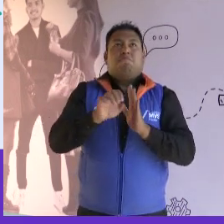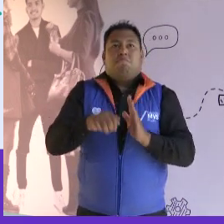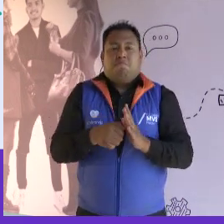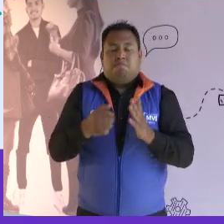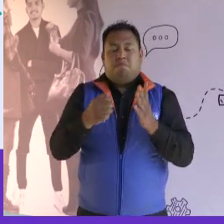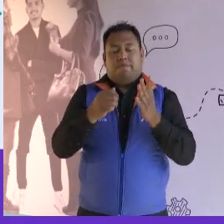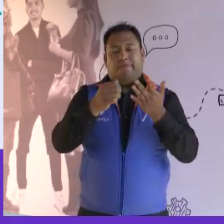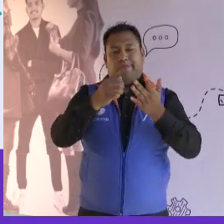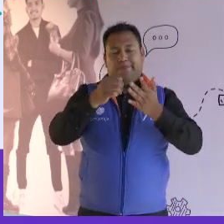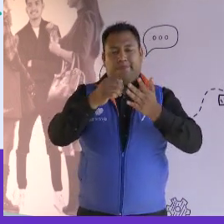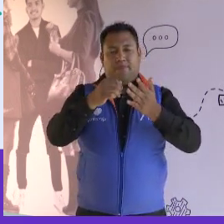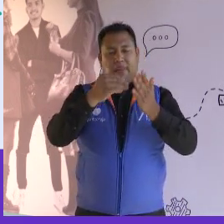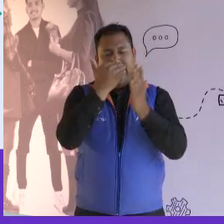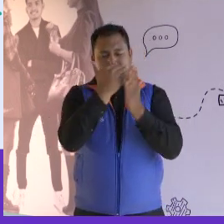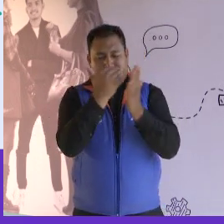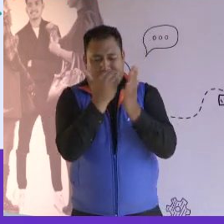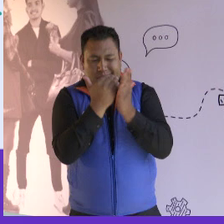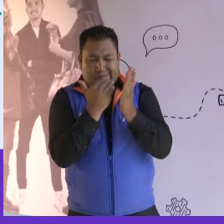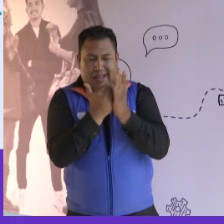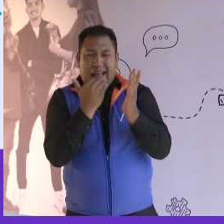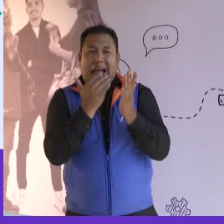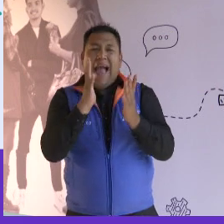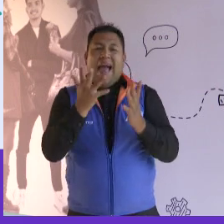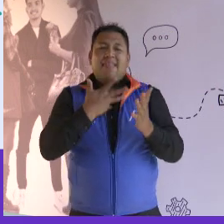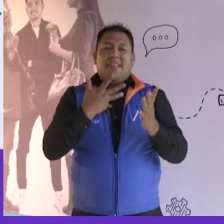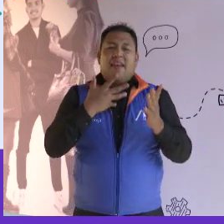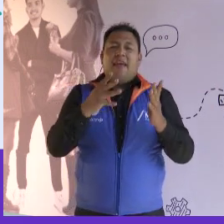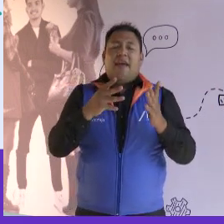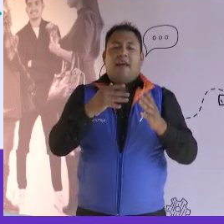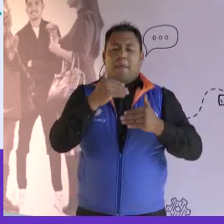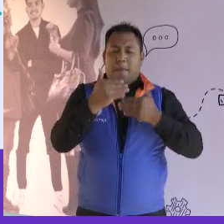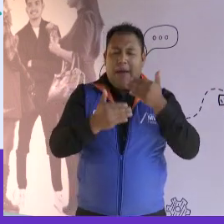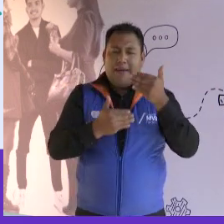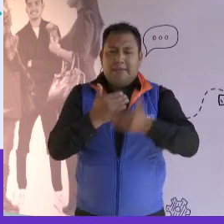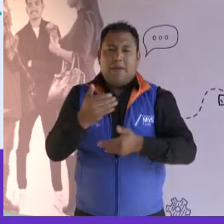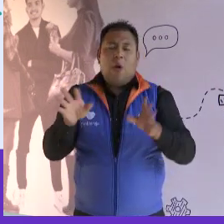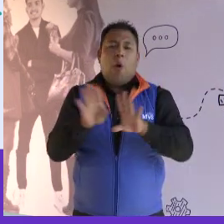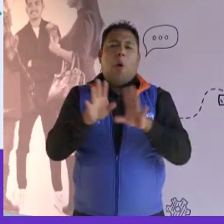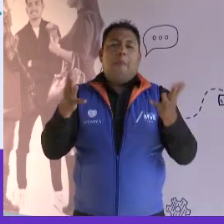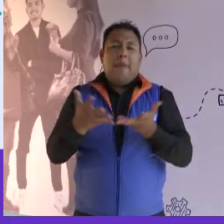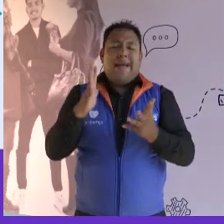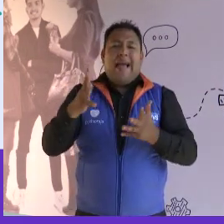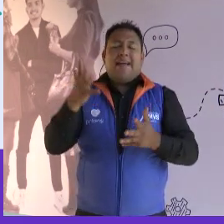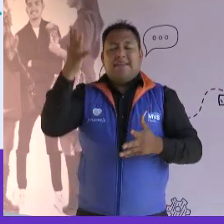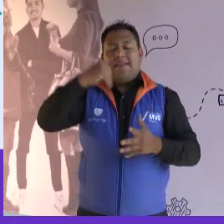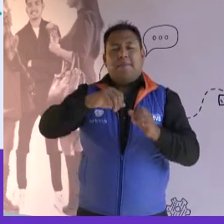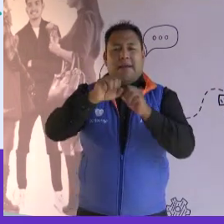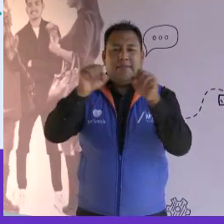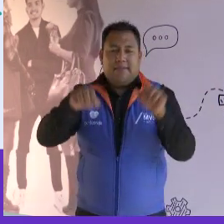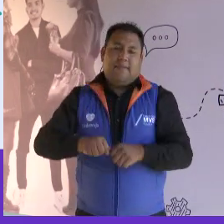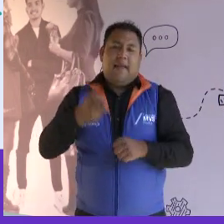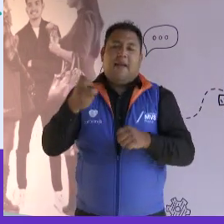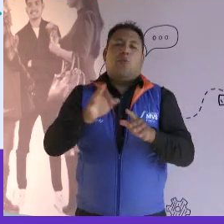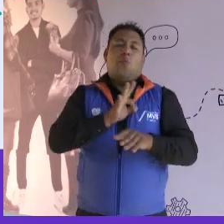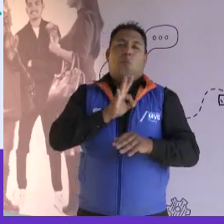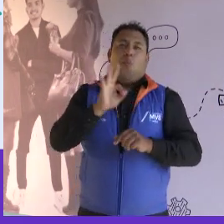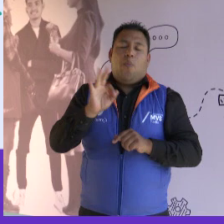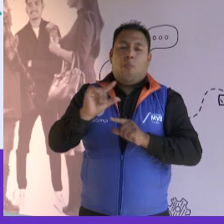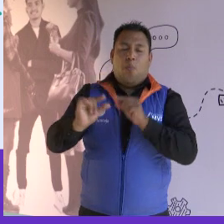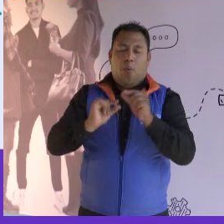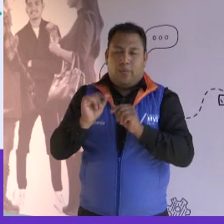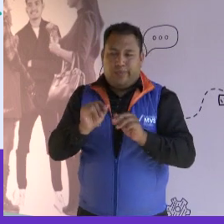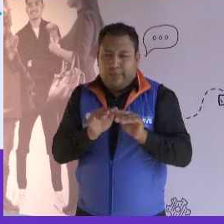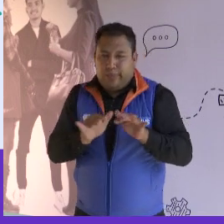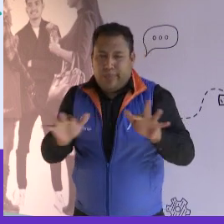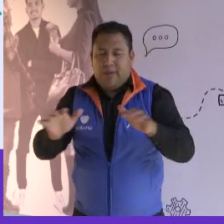tecnología e ingeniería, desarrollan capacidades e impulsan proyectos dentro de sus propias comunidades, ¿no? Y bueno, si hablamos de redes en las que